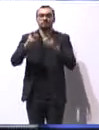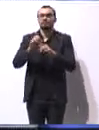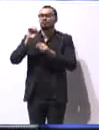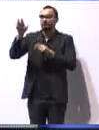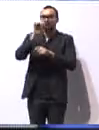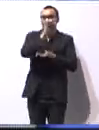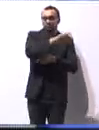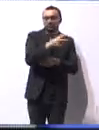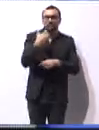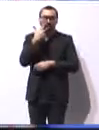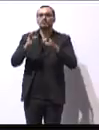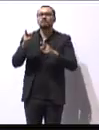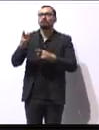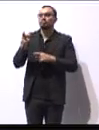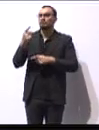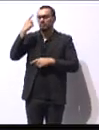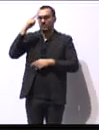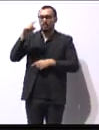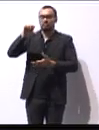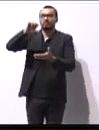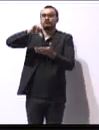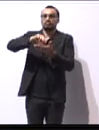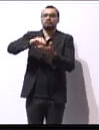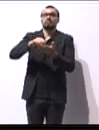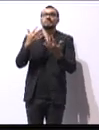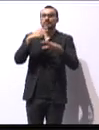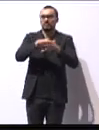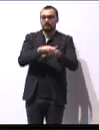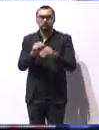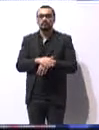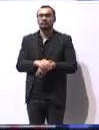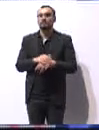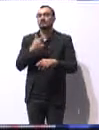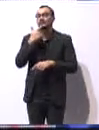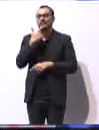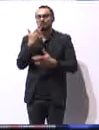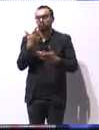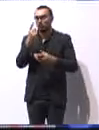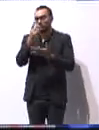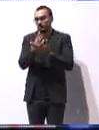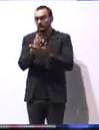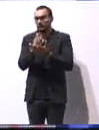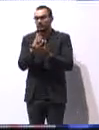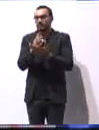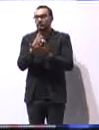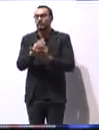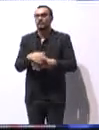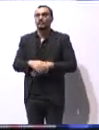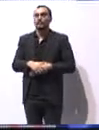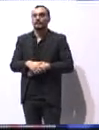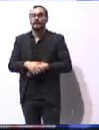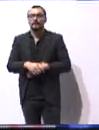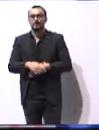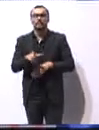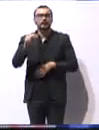país en los mercados internacionales. Y permítame concluir simplemente abordando muy brevemente lo